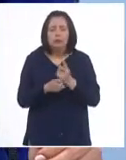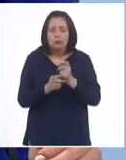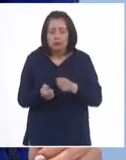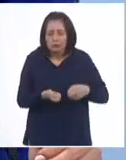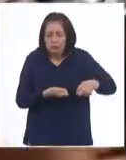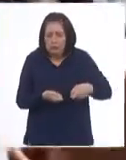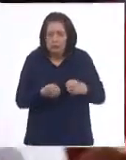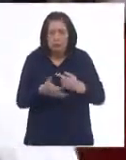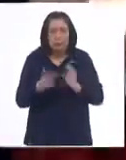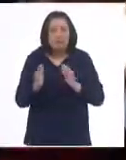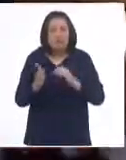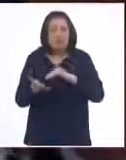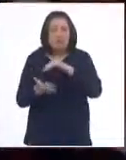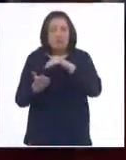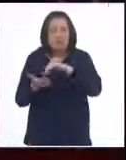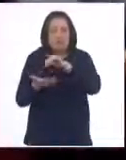Lima.